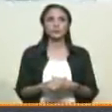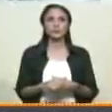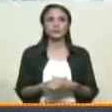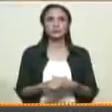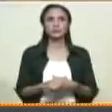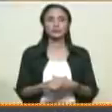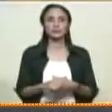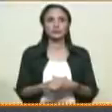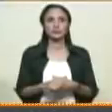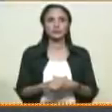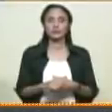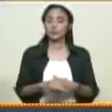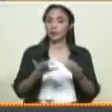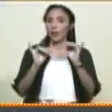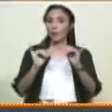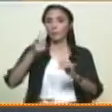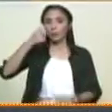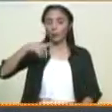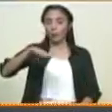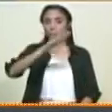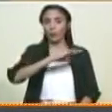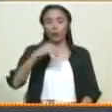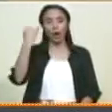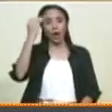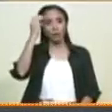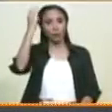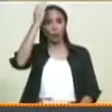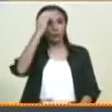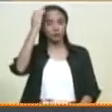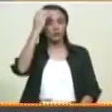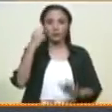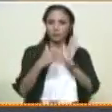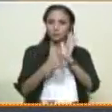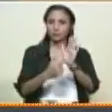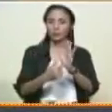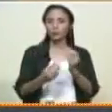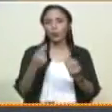Y ese pueblo, otra vez con su conciencia, nos dio una demostración.